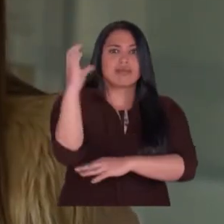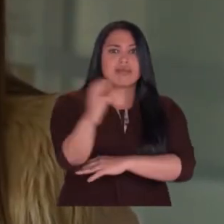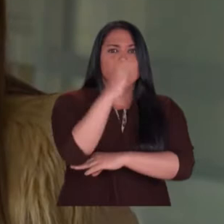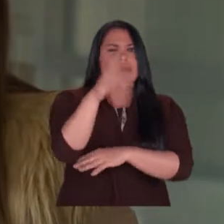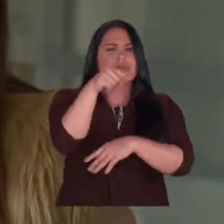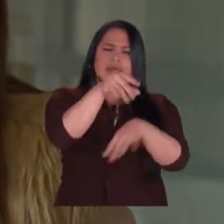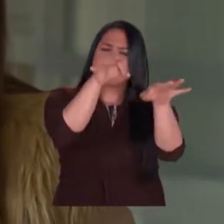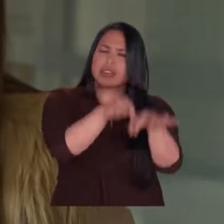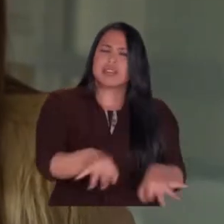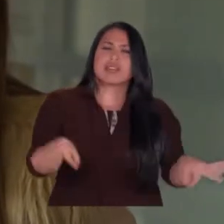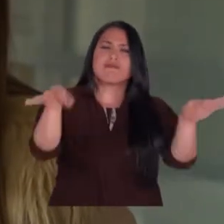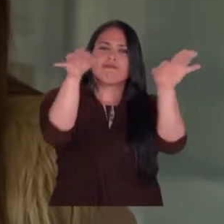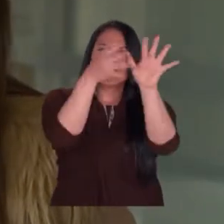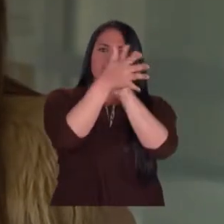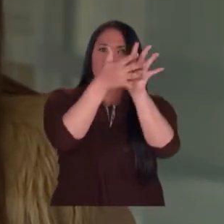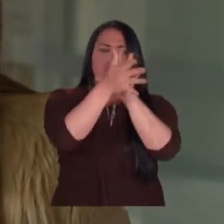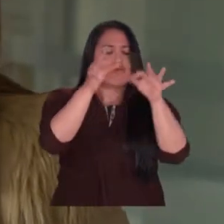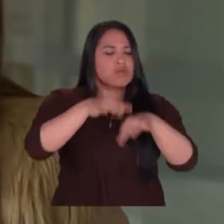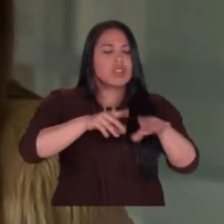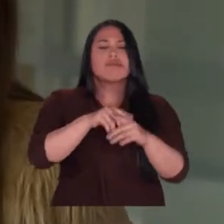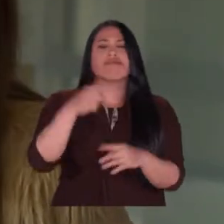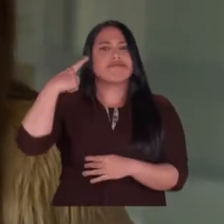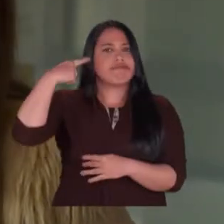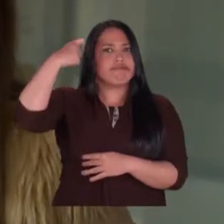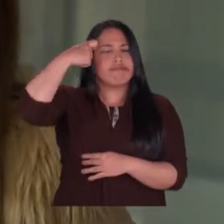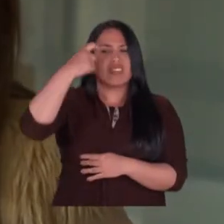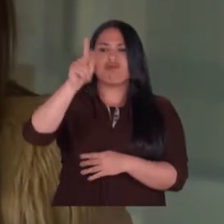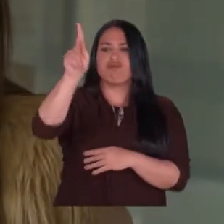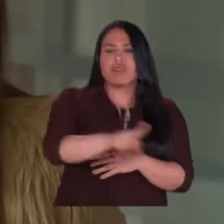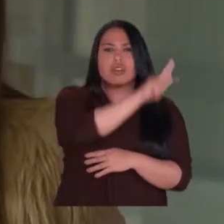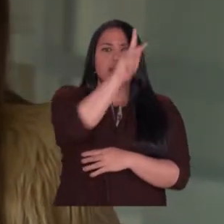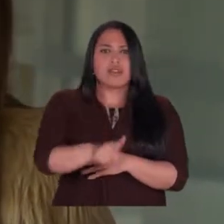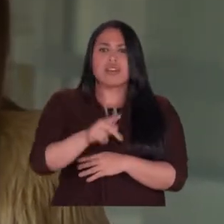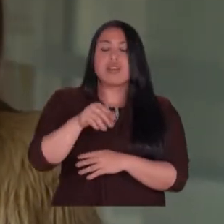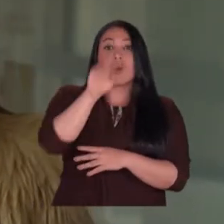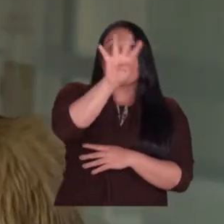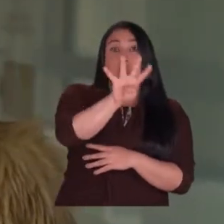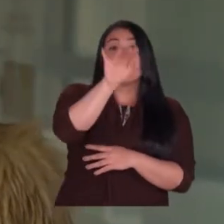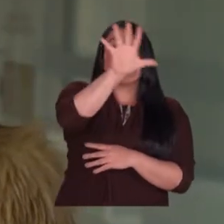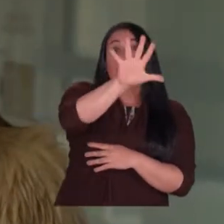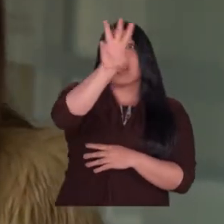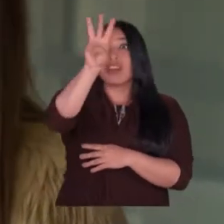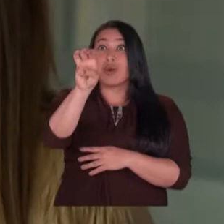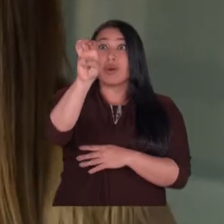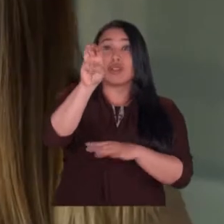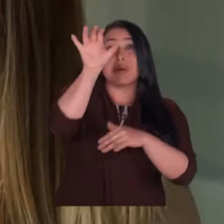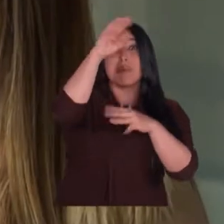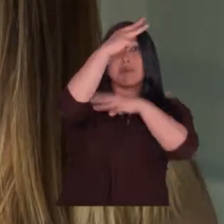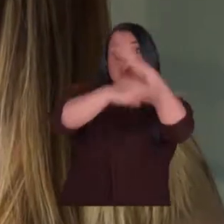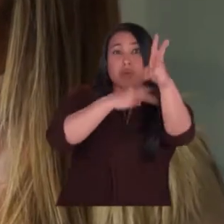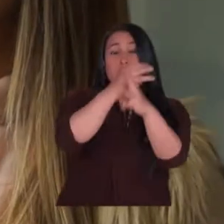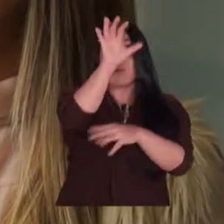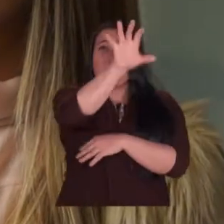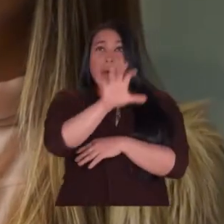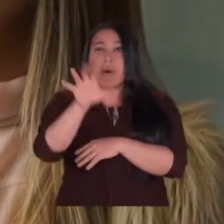de nosotros, es importante dar ese paso a la prohibición que ya han hecho más de 58 países en el